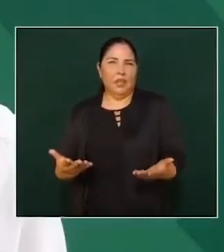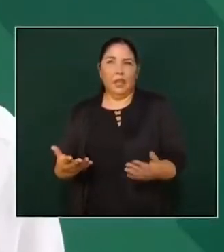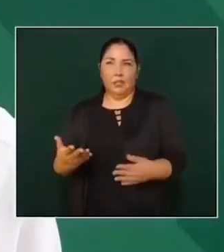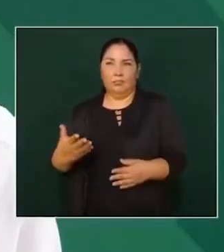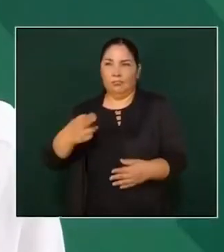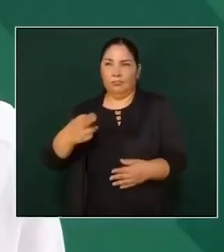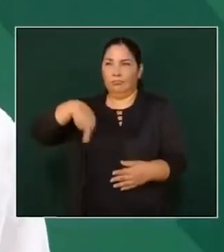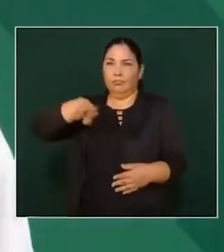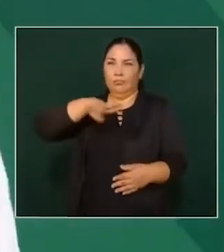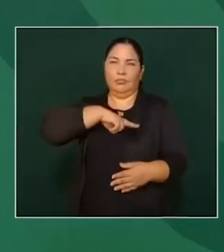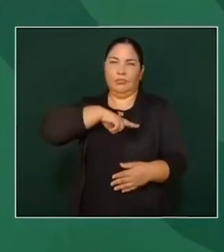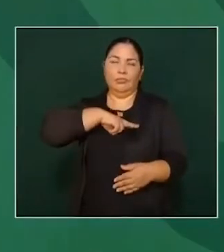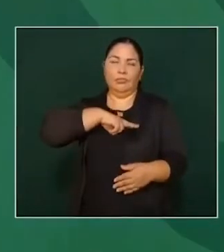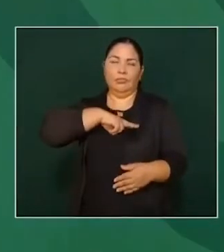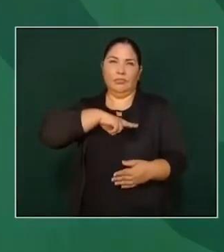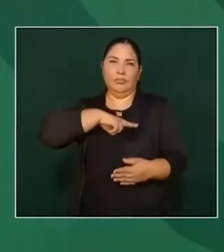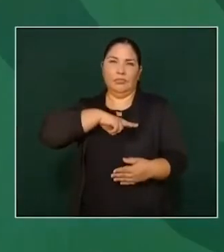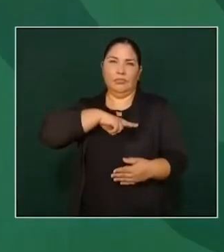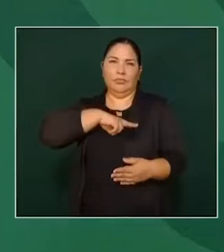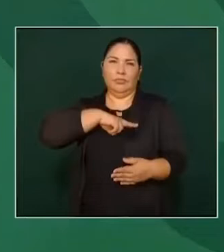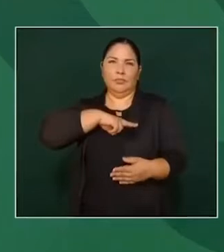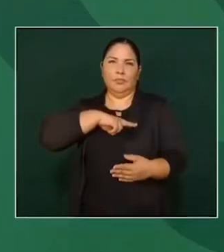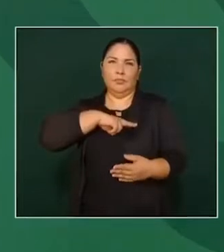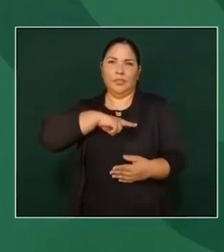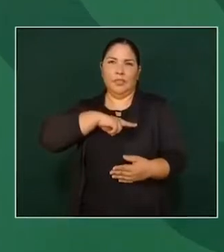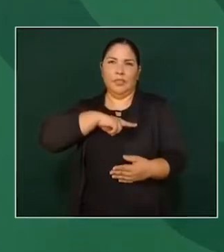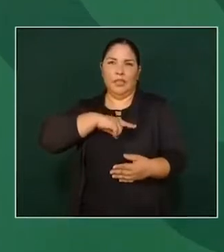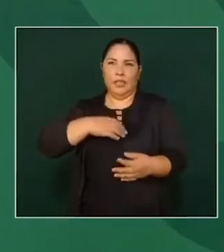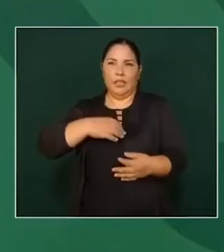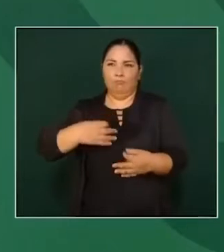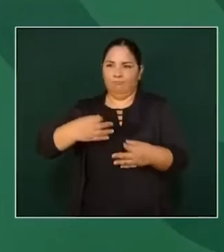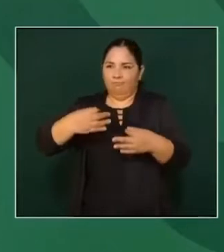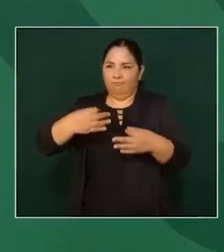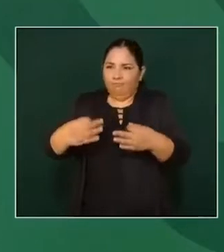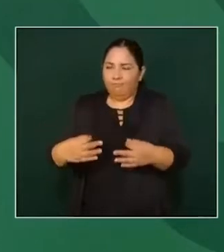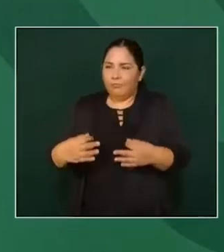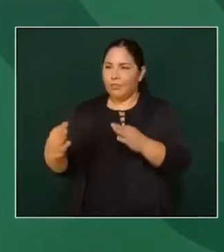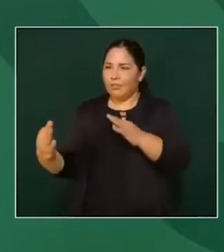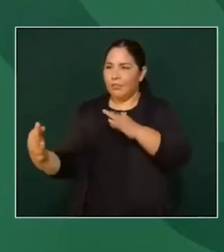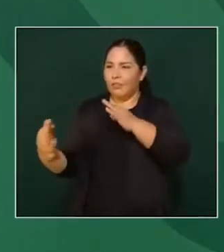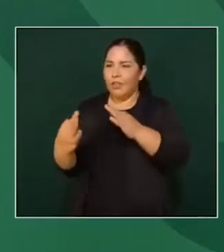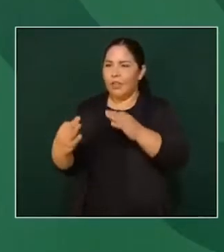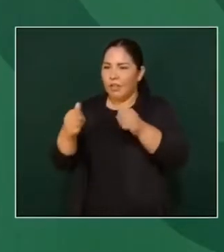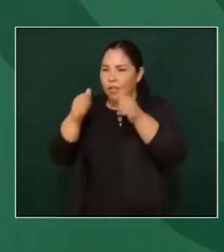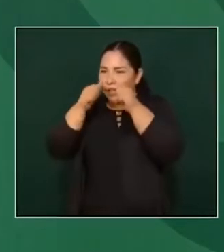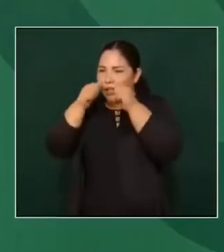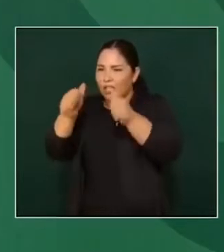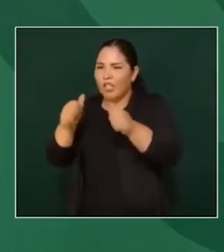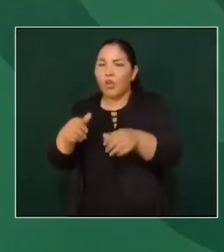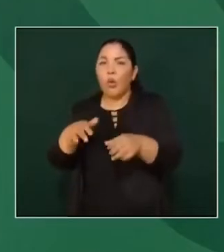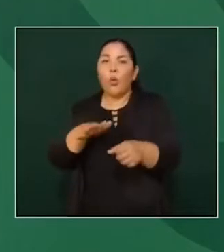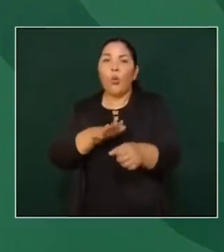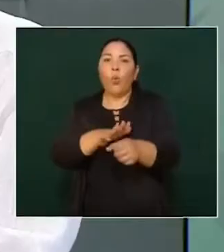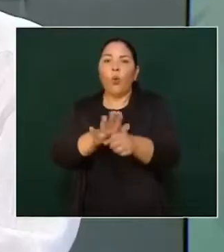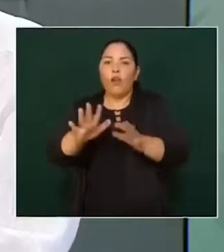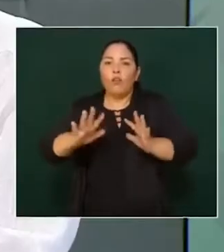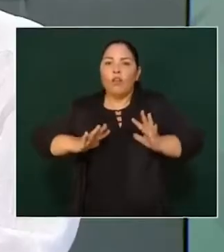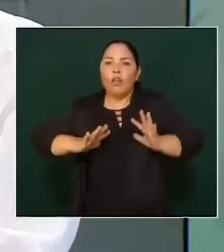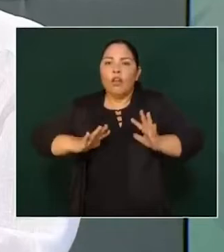Nosotros estamos enfrentando el problema atendiendo las causas.